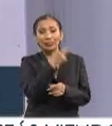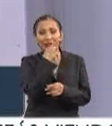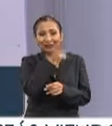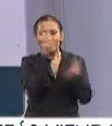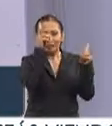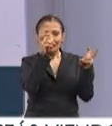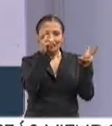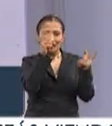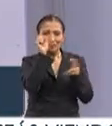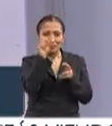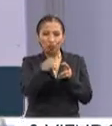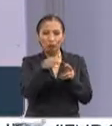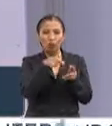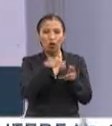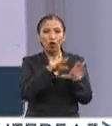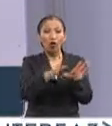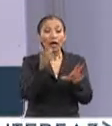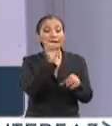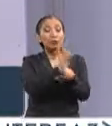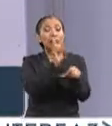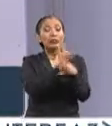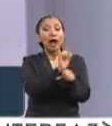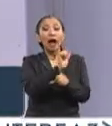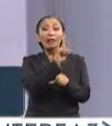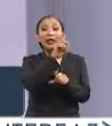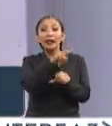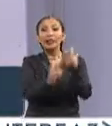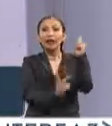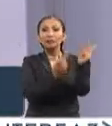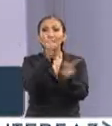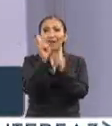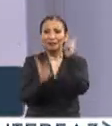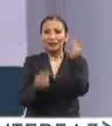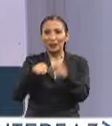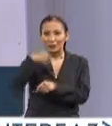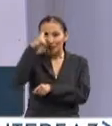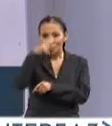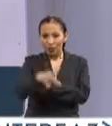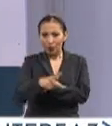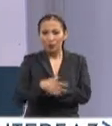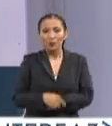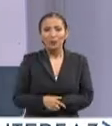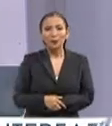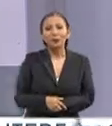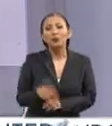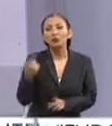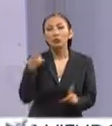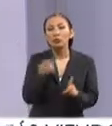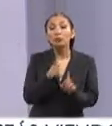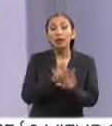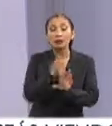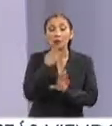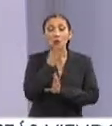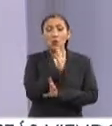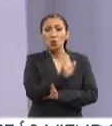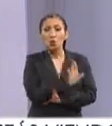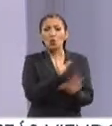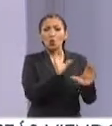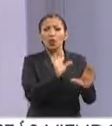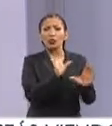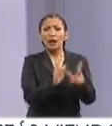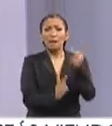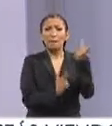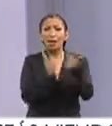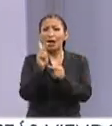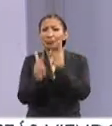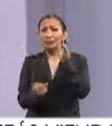dice el título del trabajo, como el guardián del ADN vegetal de los mexicanos, y su objetivo es preservar las